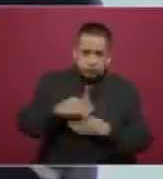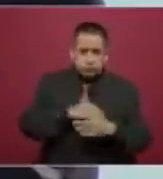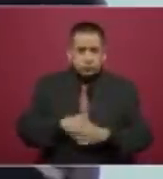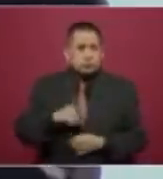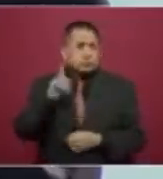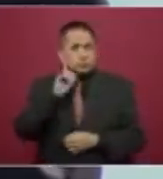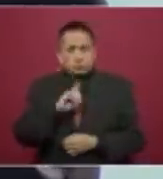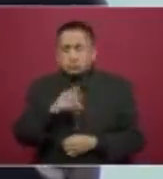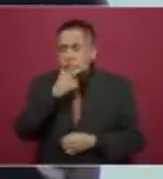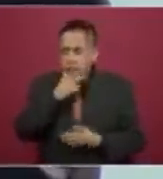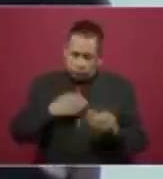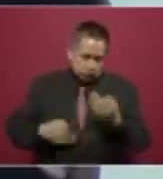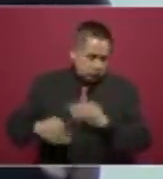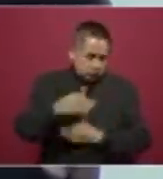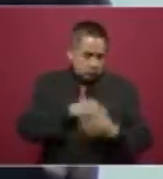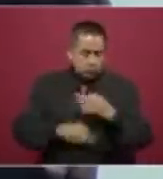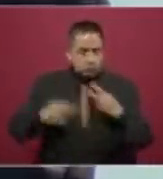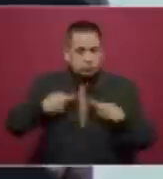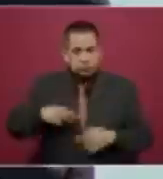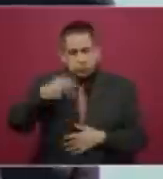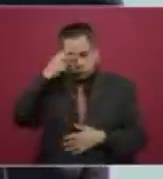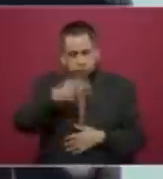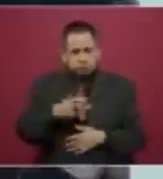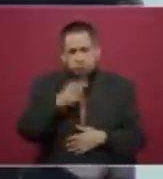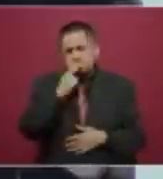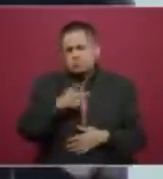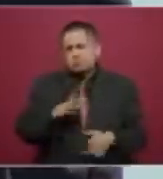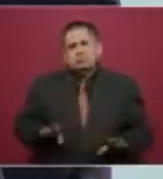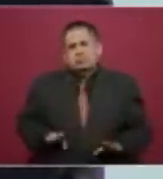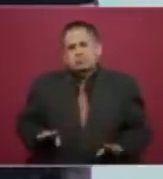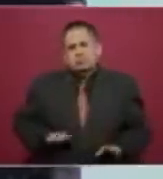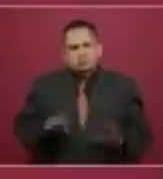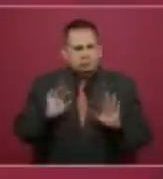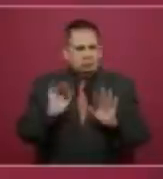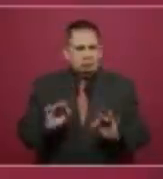y hombres, a todos los mexicanos, nos conviene